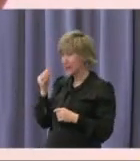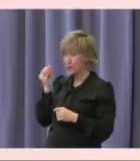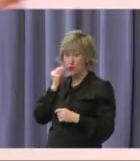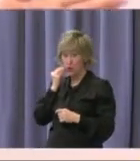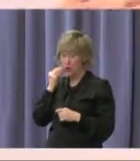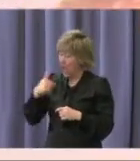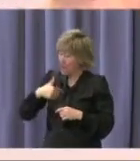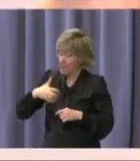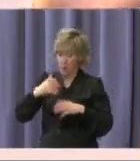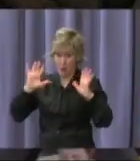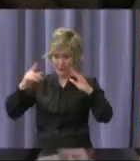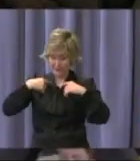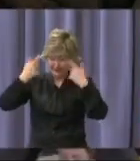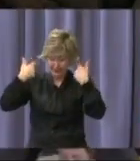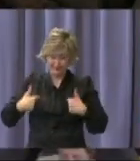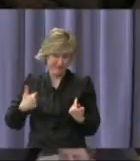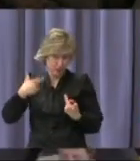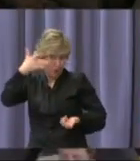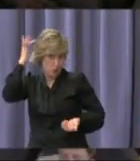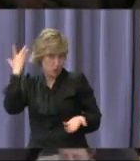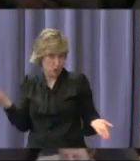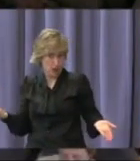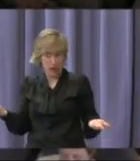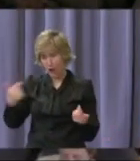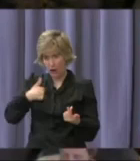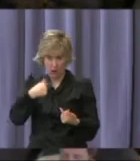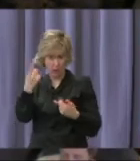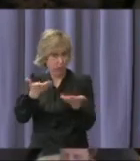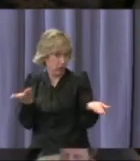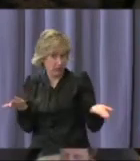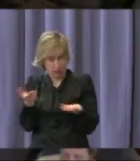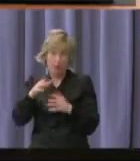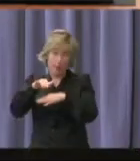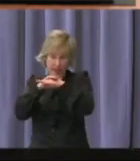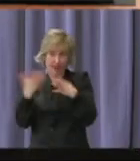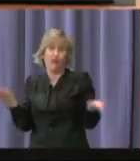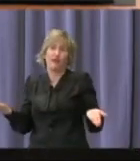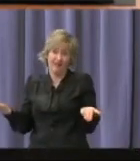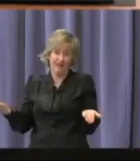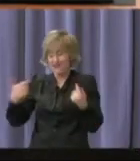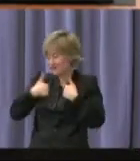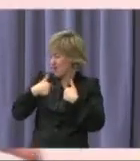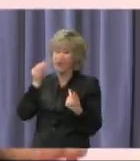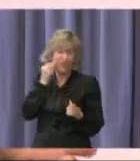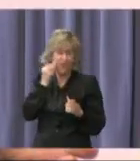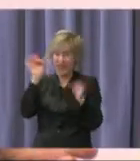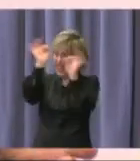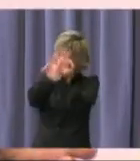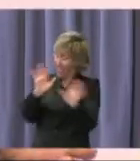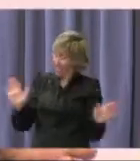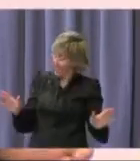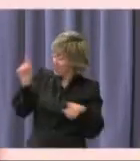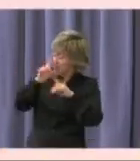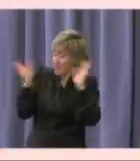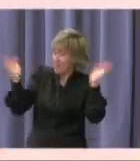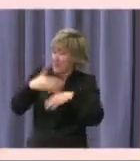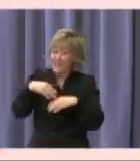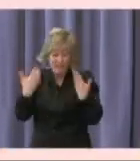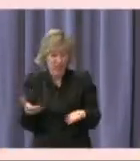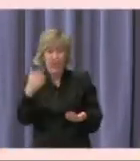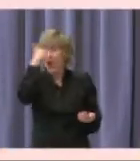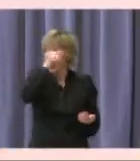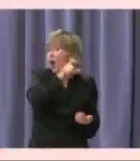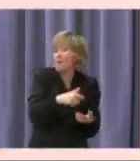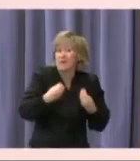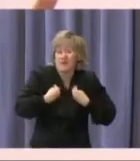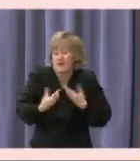¿vale? Aquí yo desmontando el estereotipo, así que sin problema. Y sobre los hombres lo mismo, es decir, generalizaciones